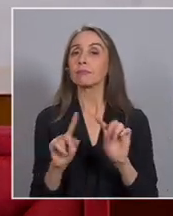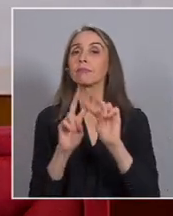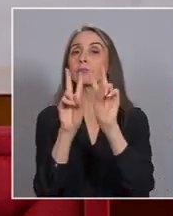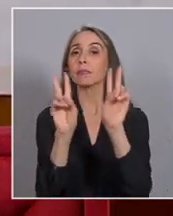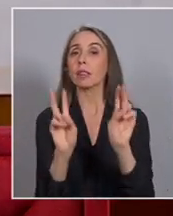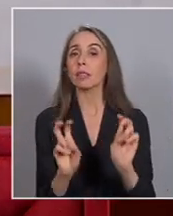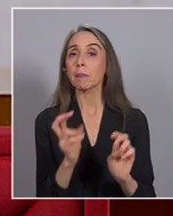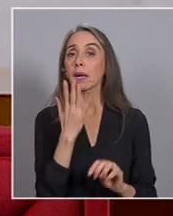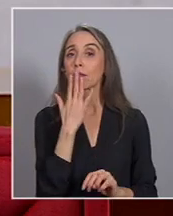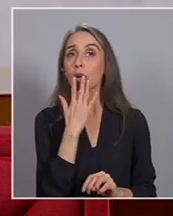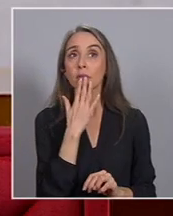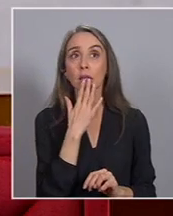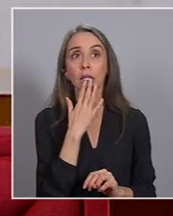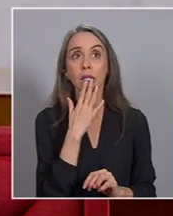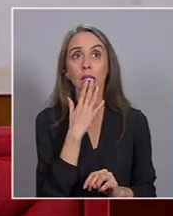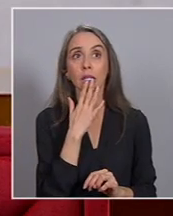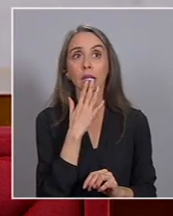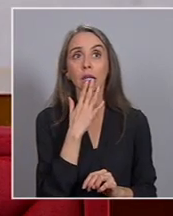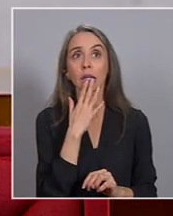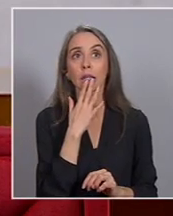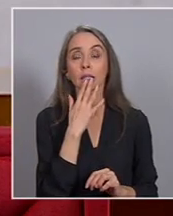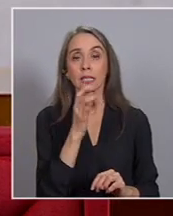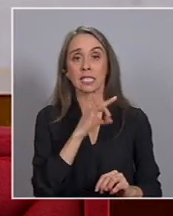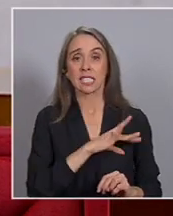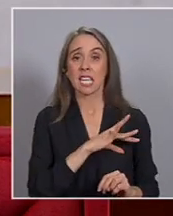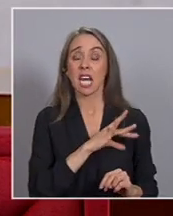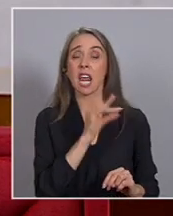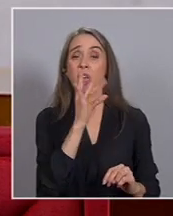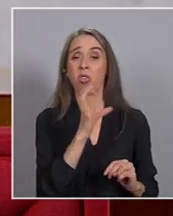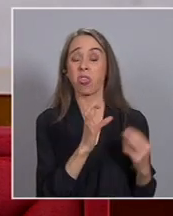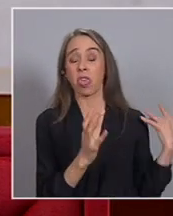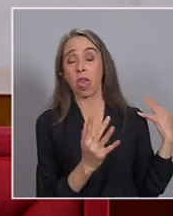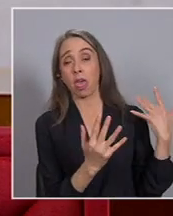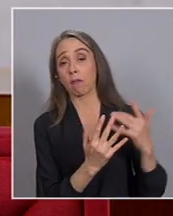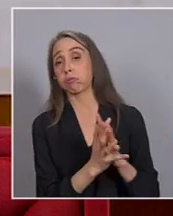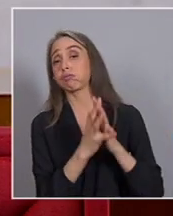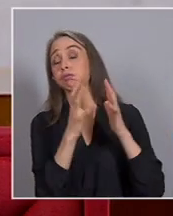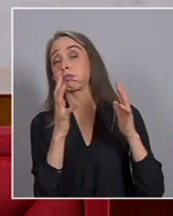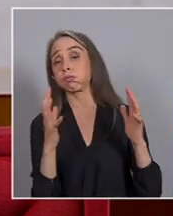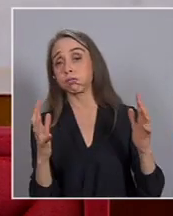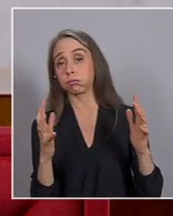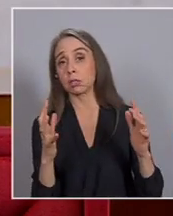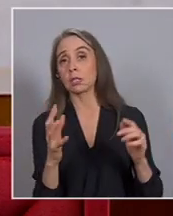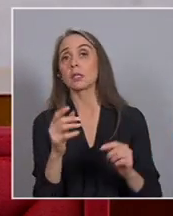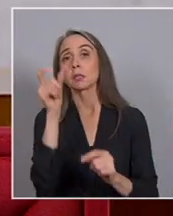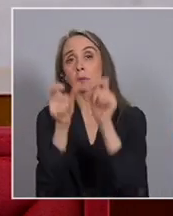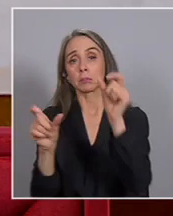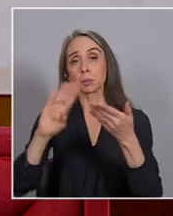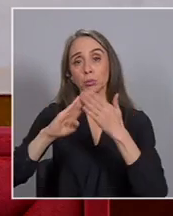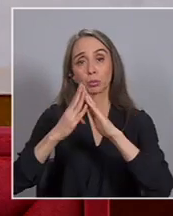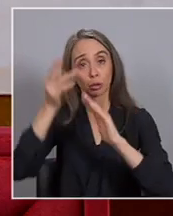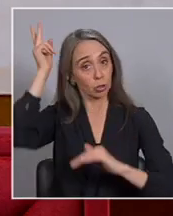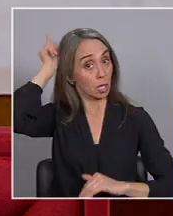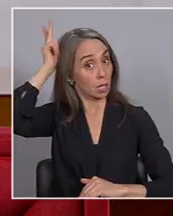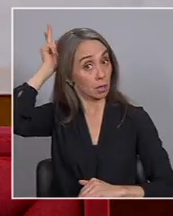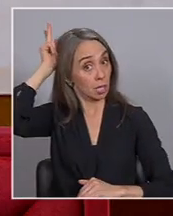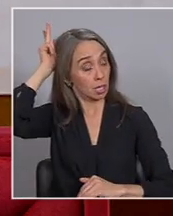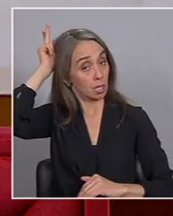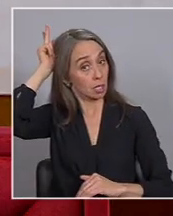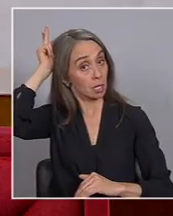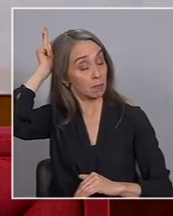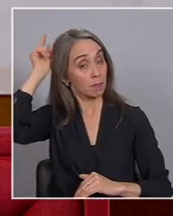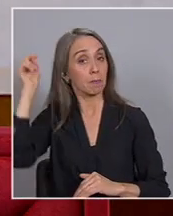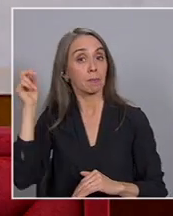materia en donde tenemos una deuda demasiado grande. En materia de pueblos indígenas, nos hemos